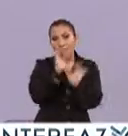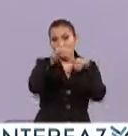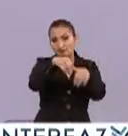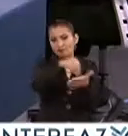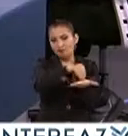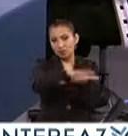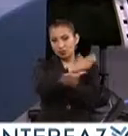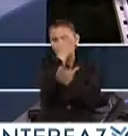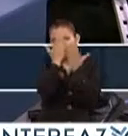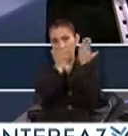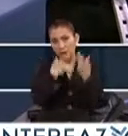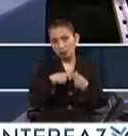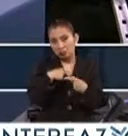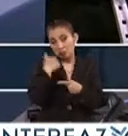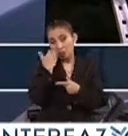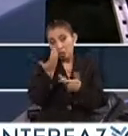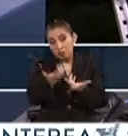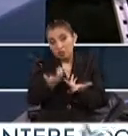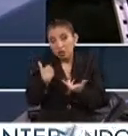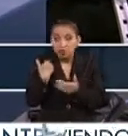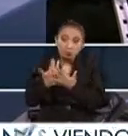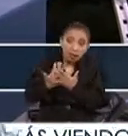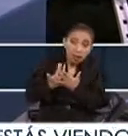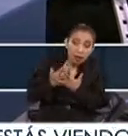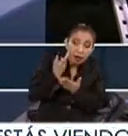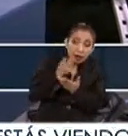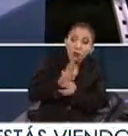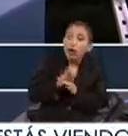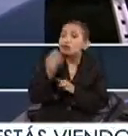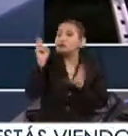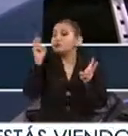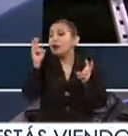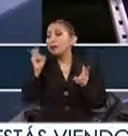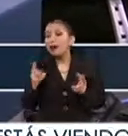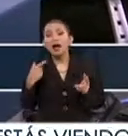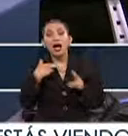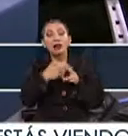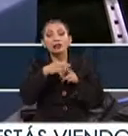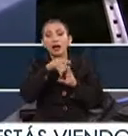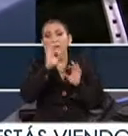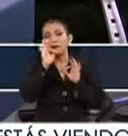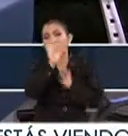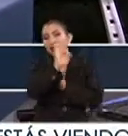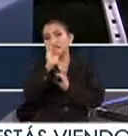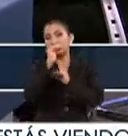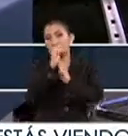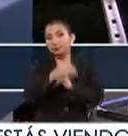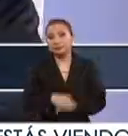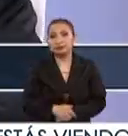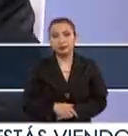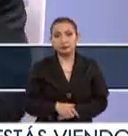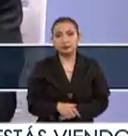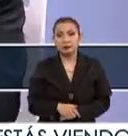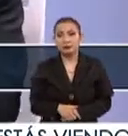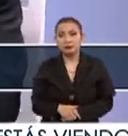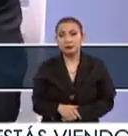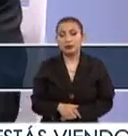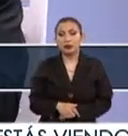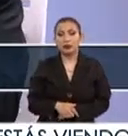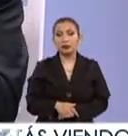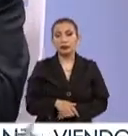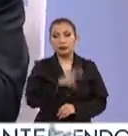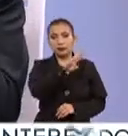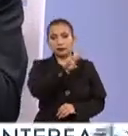inscribirse ahorita la gente, seguramente muchos están esperando, y hasta cuándo y en dónde. Claro,